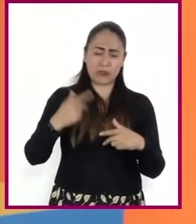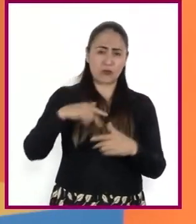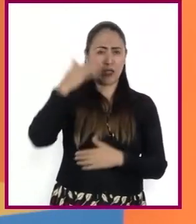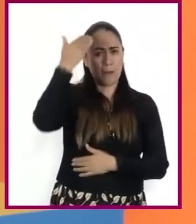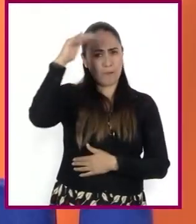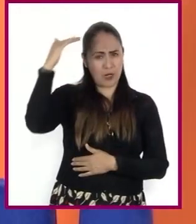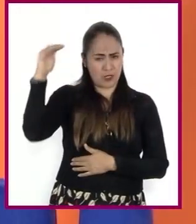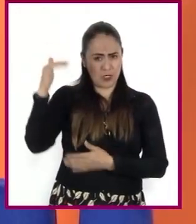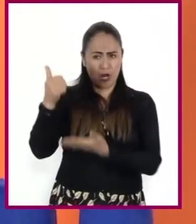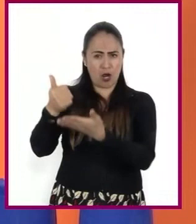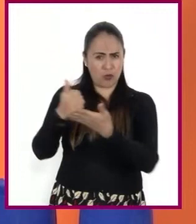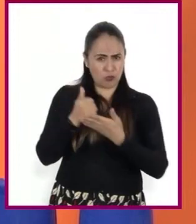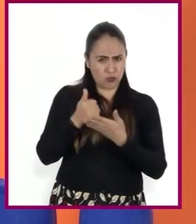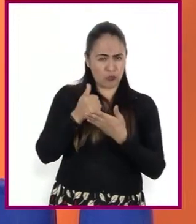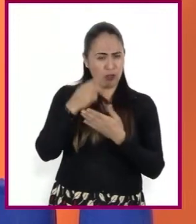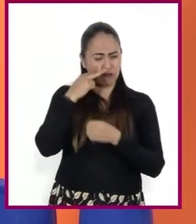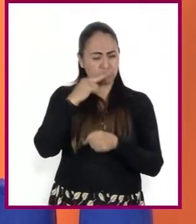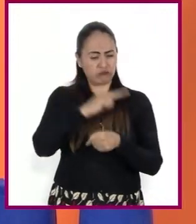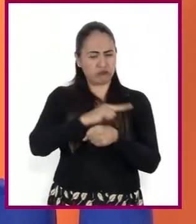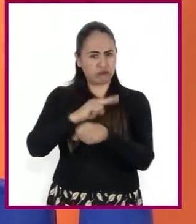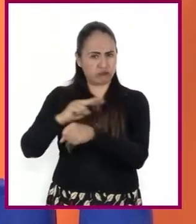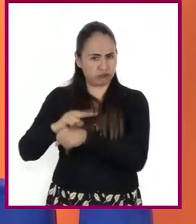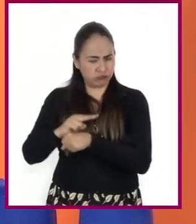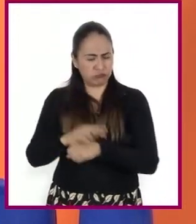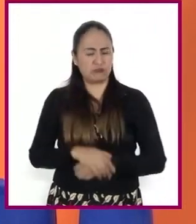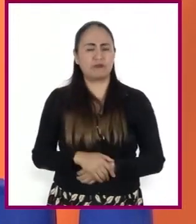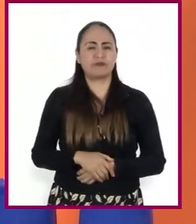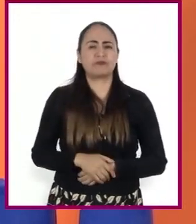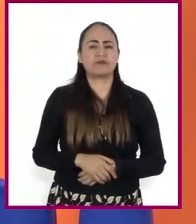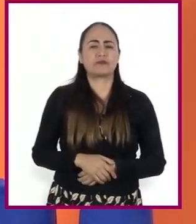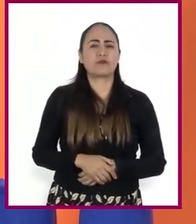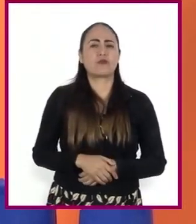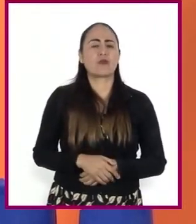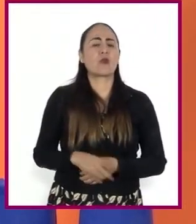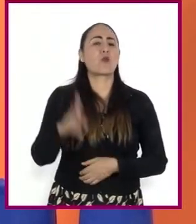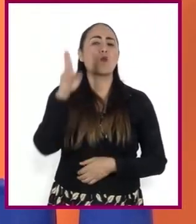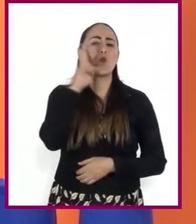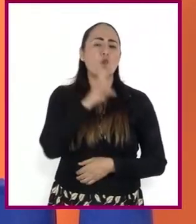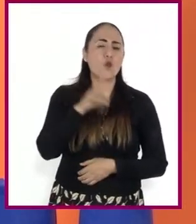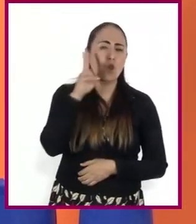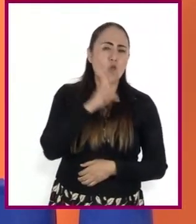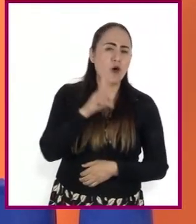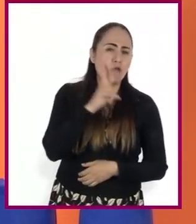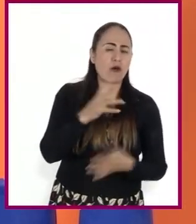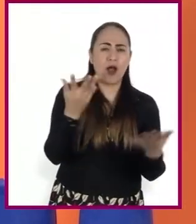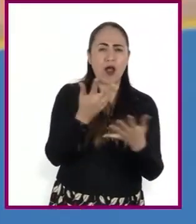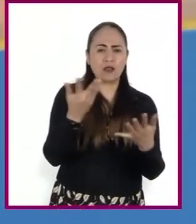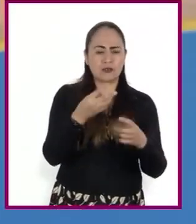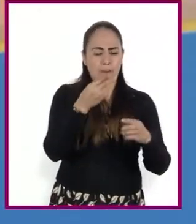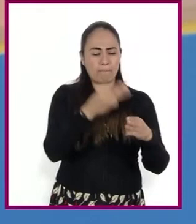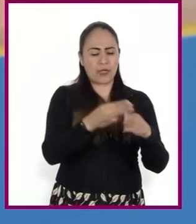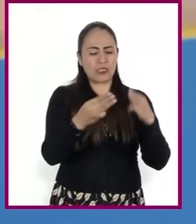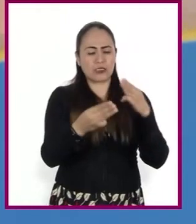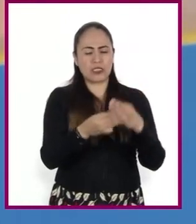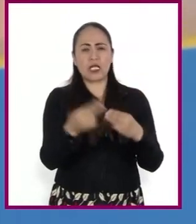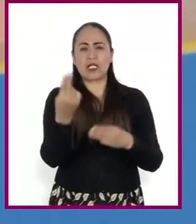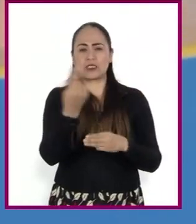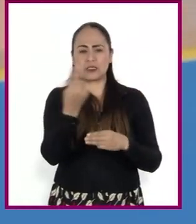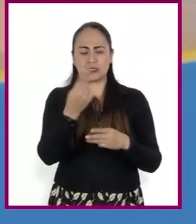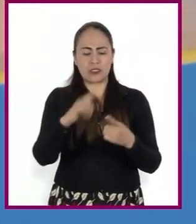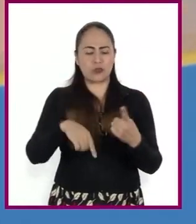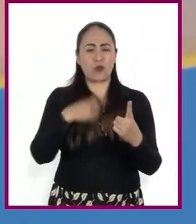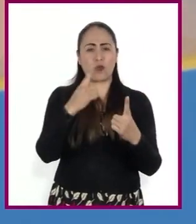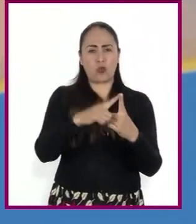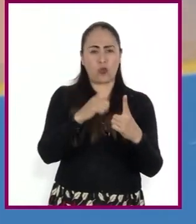de un adulto. Para realizar este experimento necesitamos los siguientes materiales: 2